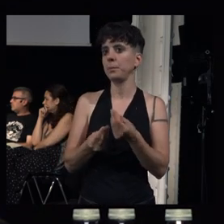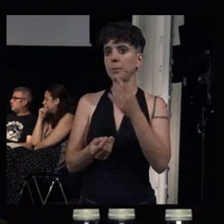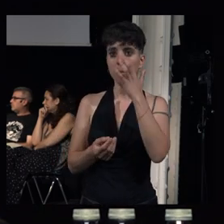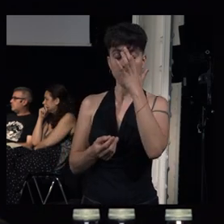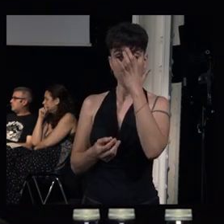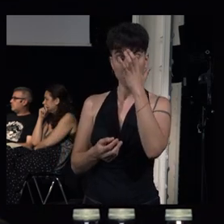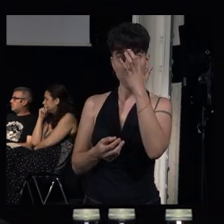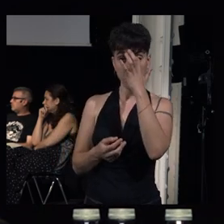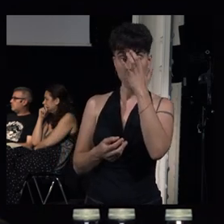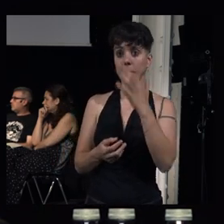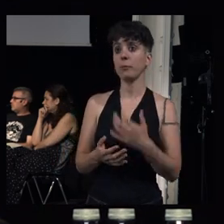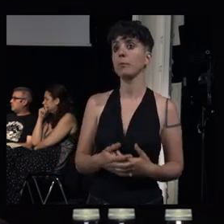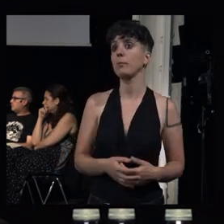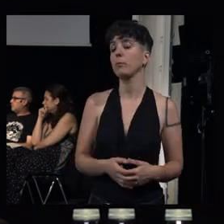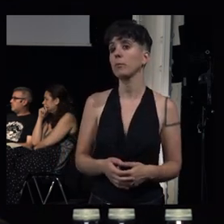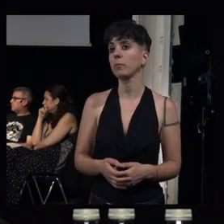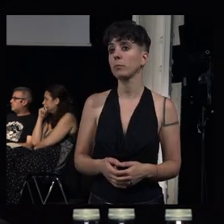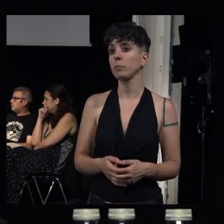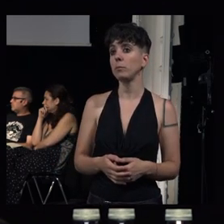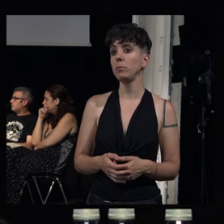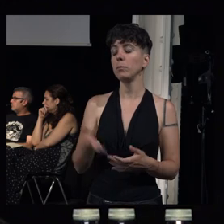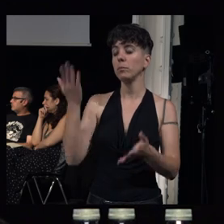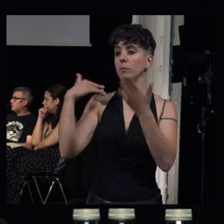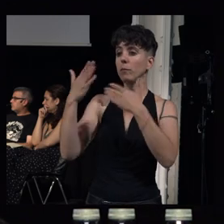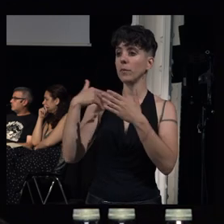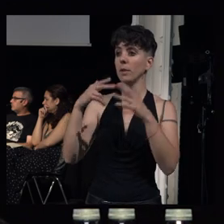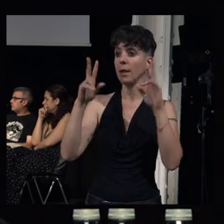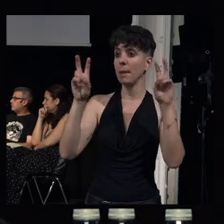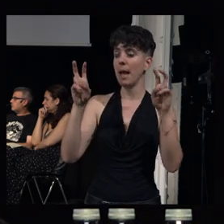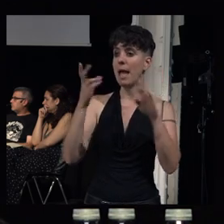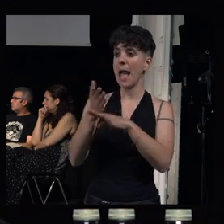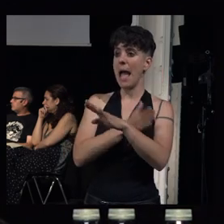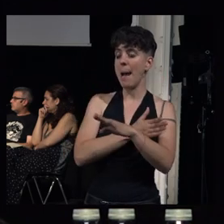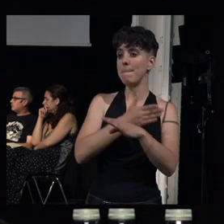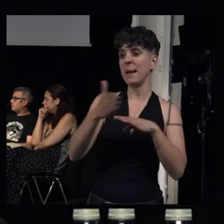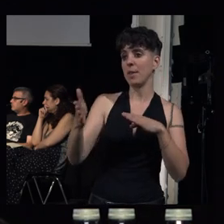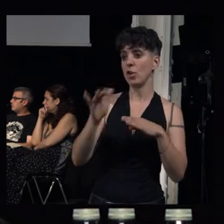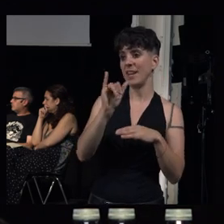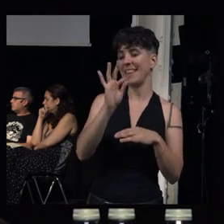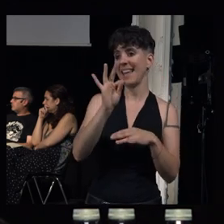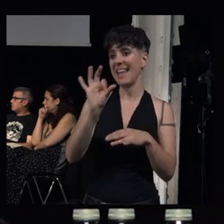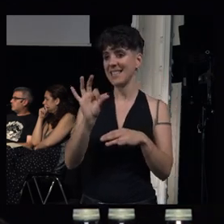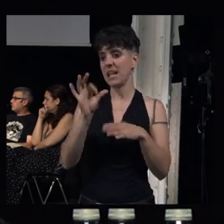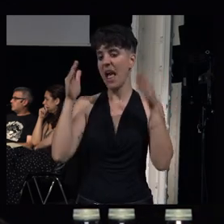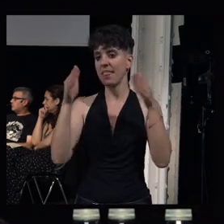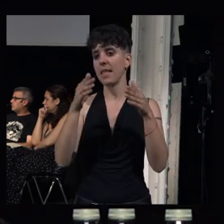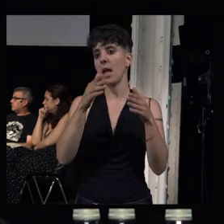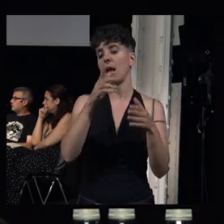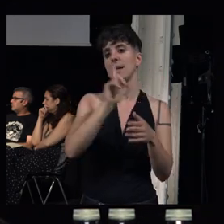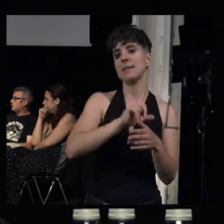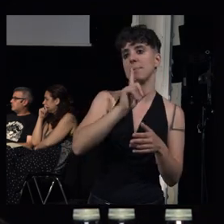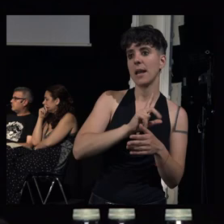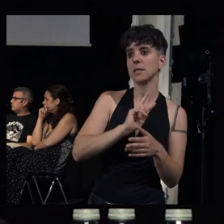cuando estábamos viendo todo el tema de cómo se construye la prevención de las ITS hacia lesbianas y bisexuales, hacia mujeres cis en